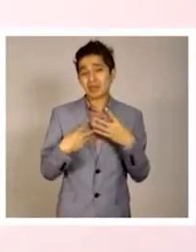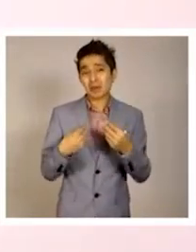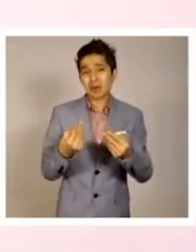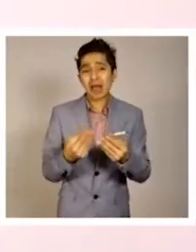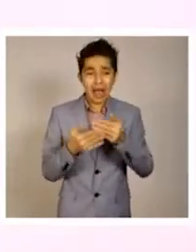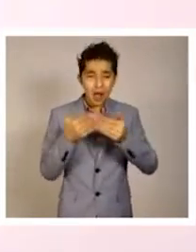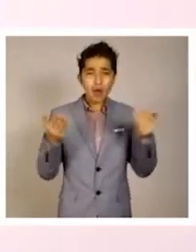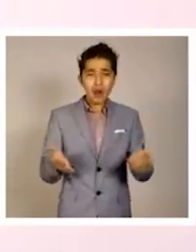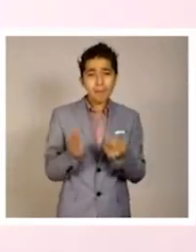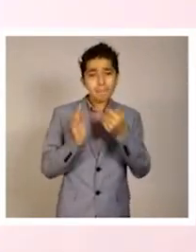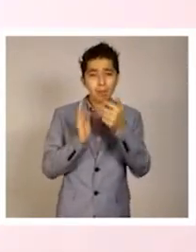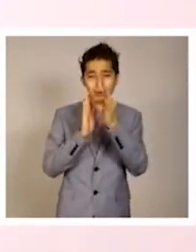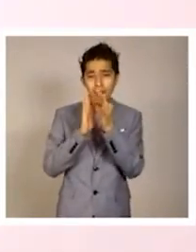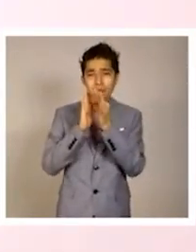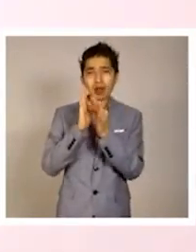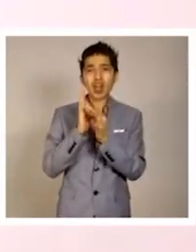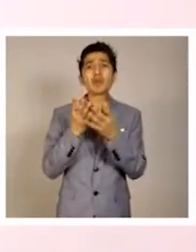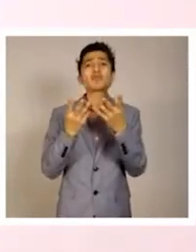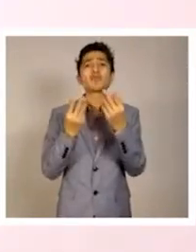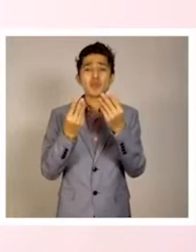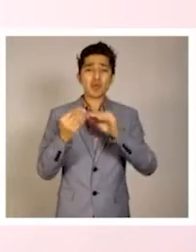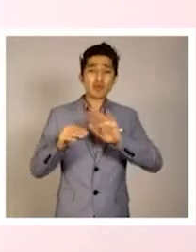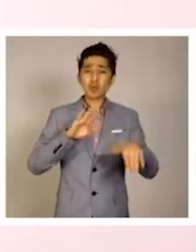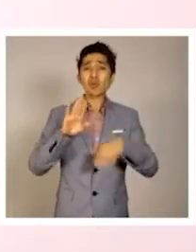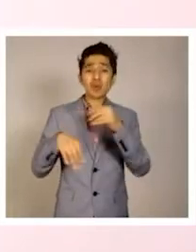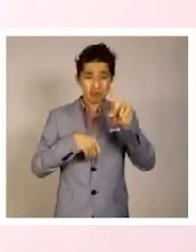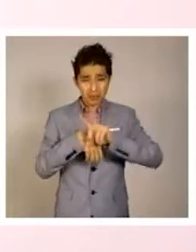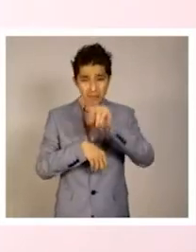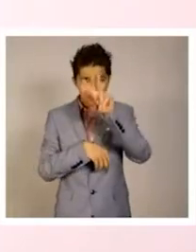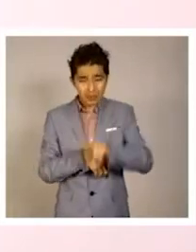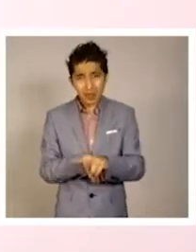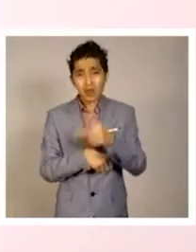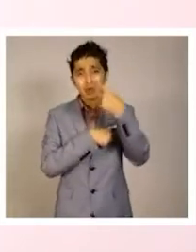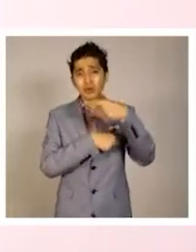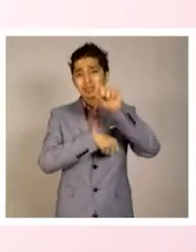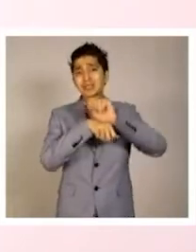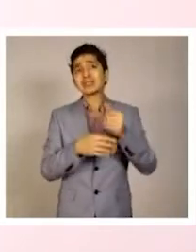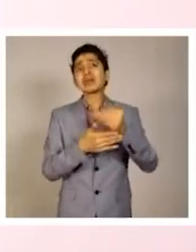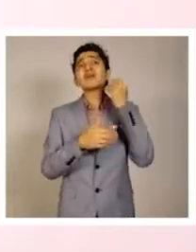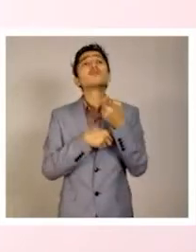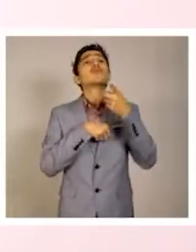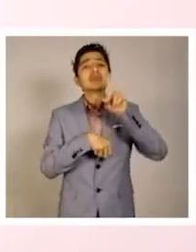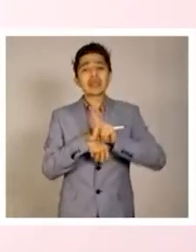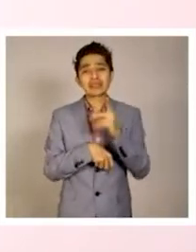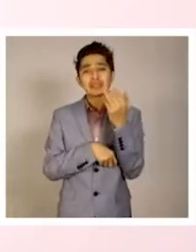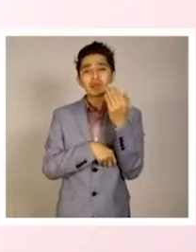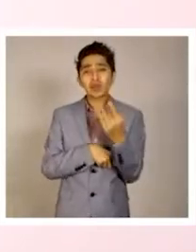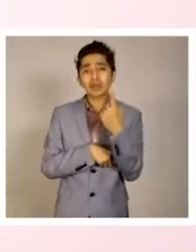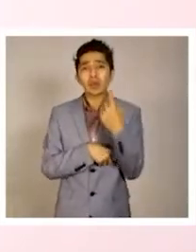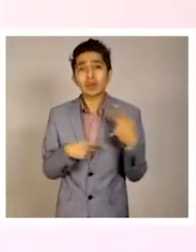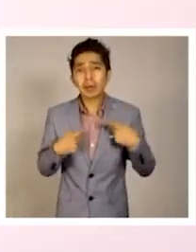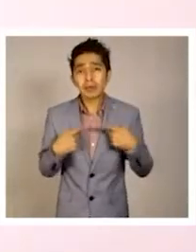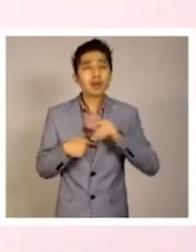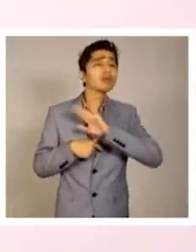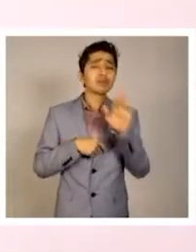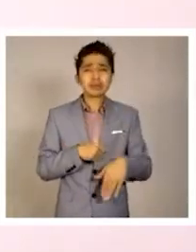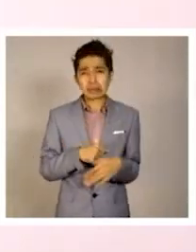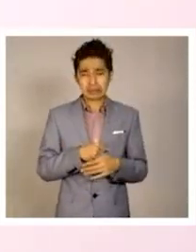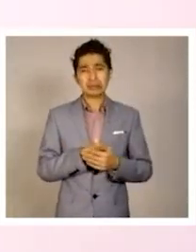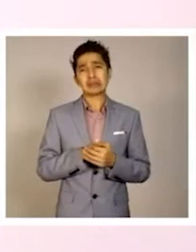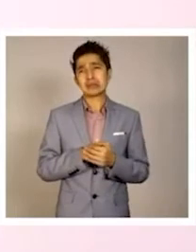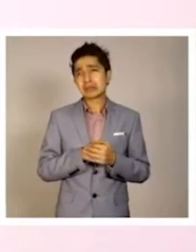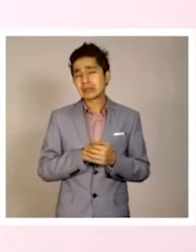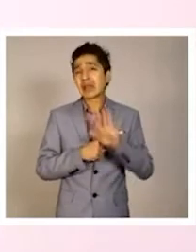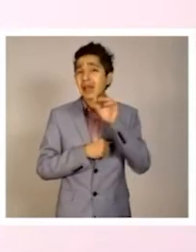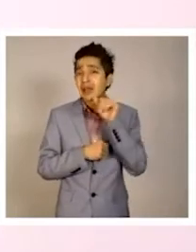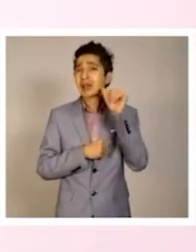con Hacienda en particular. Sé de esta movilización de los maestros, estuvieron